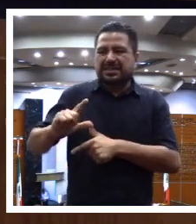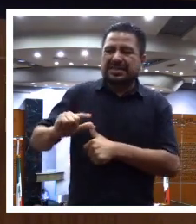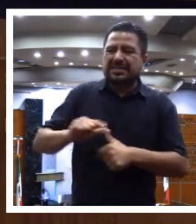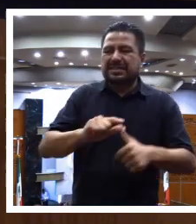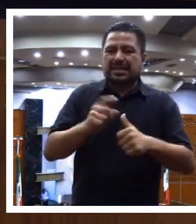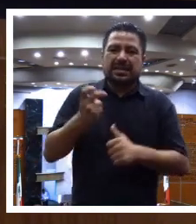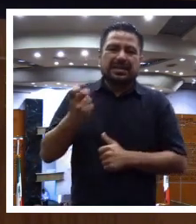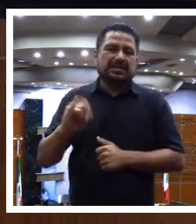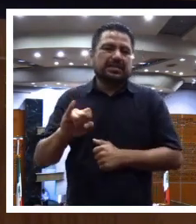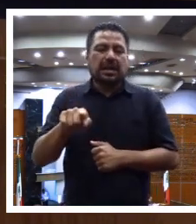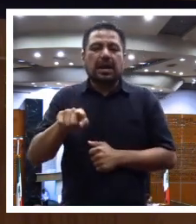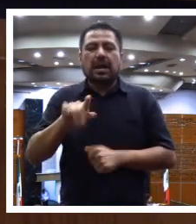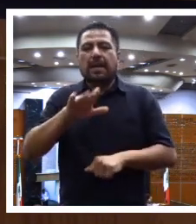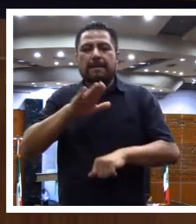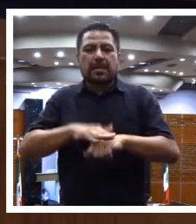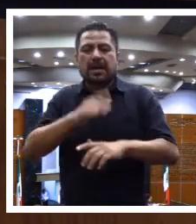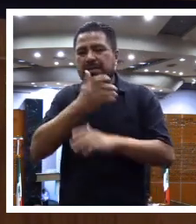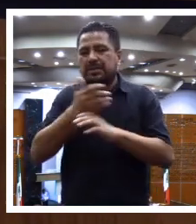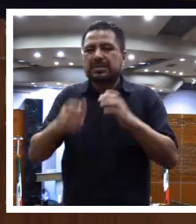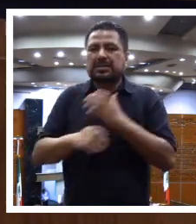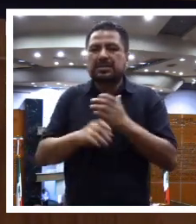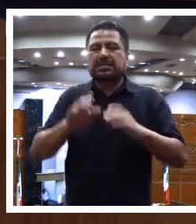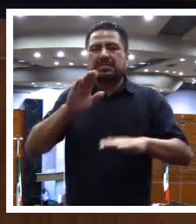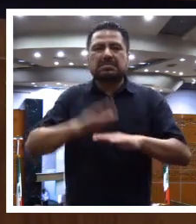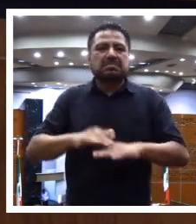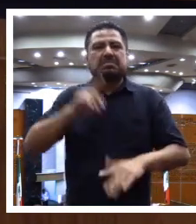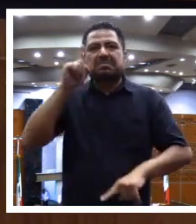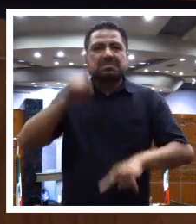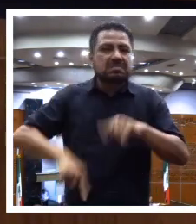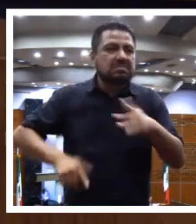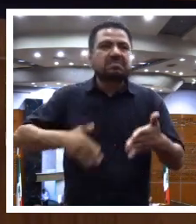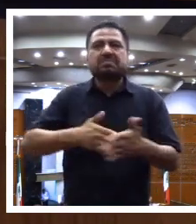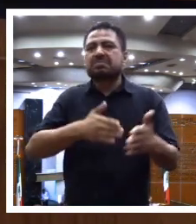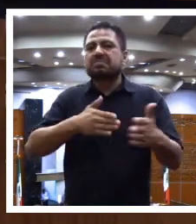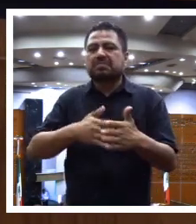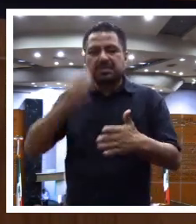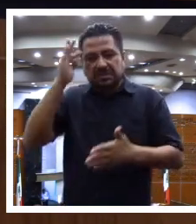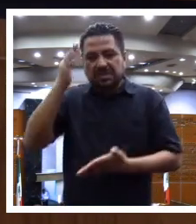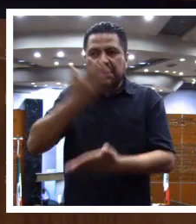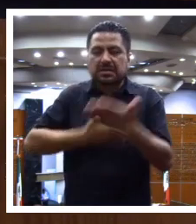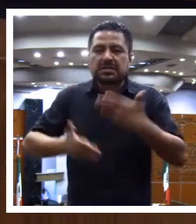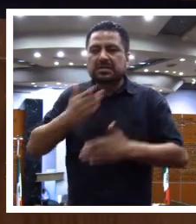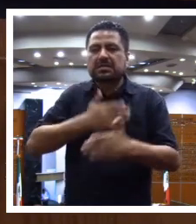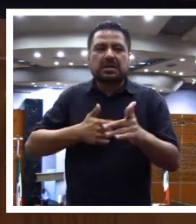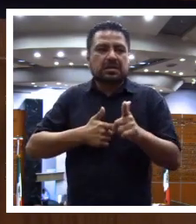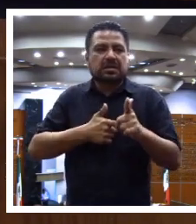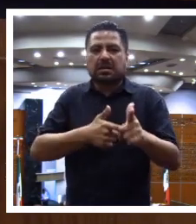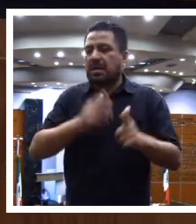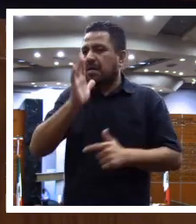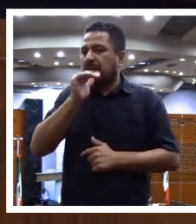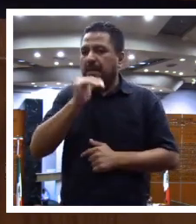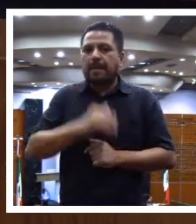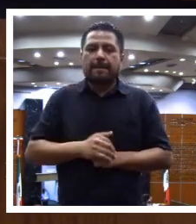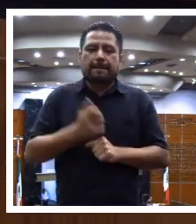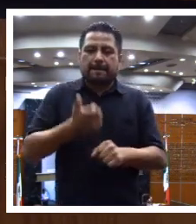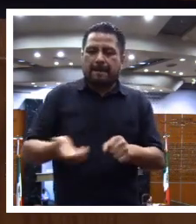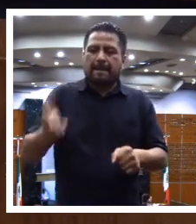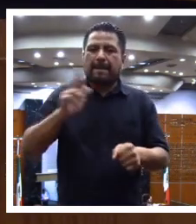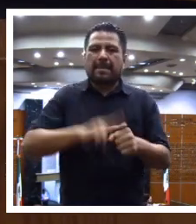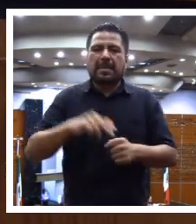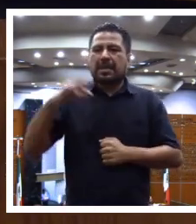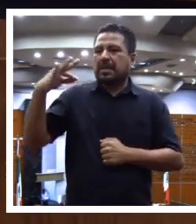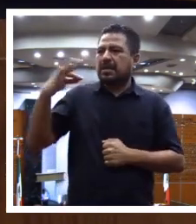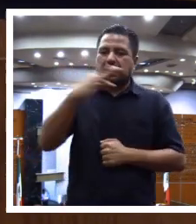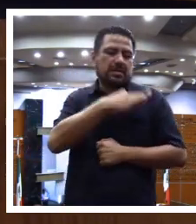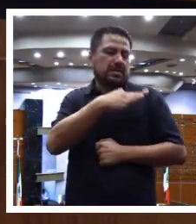huracán y sus consecuencias quedaron imposibilitadas para seguir prestando sus servicios. Las clínicas de hemodiálisis